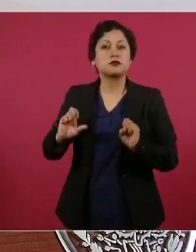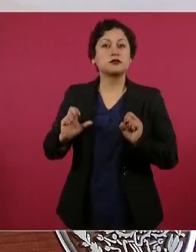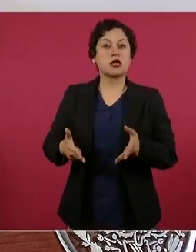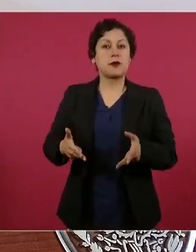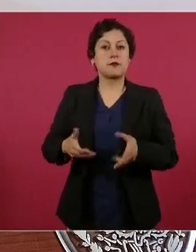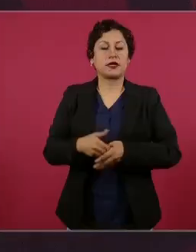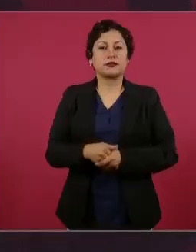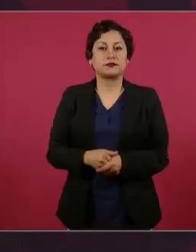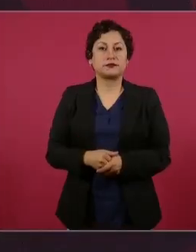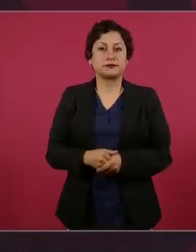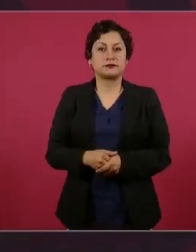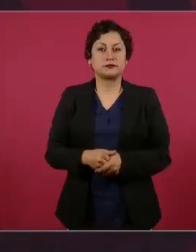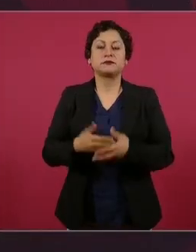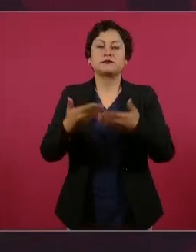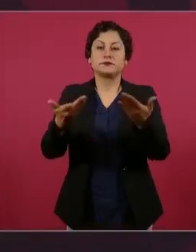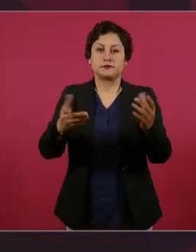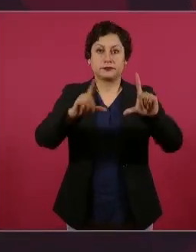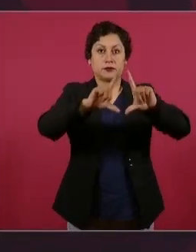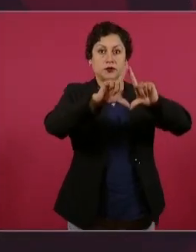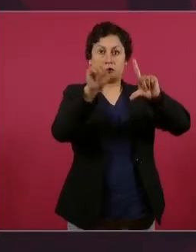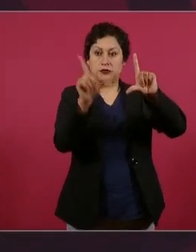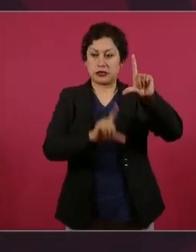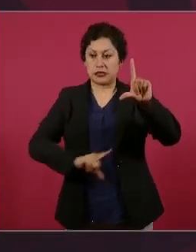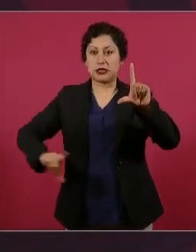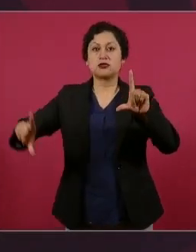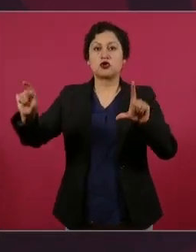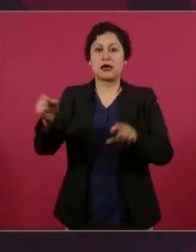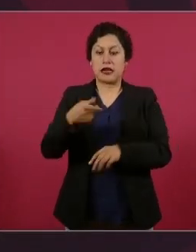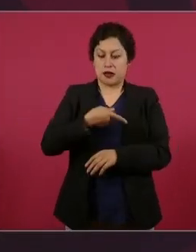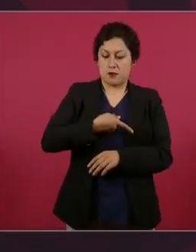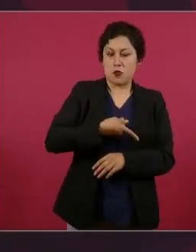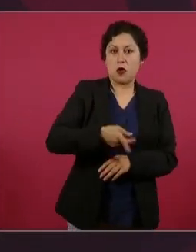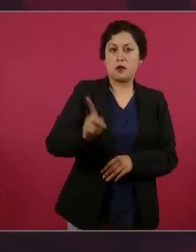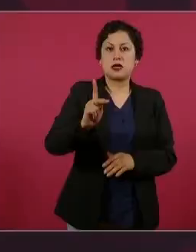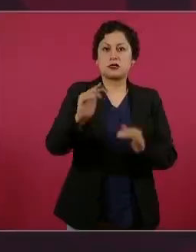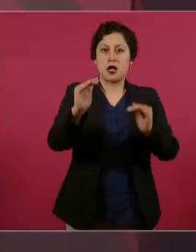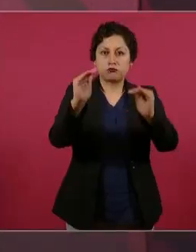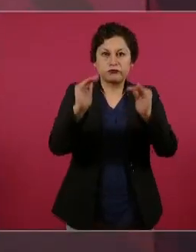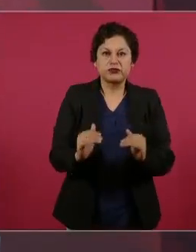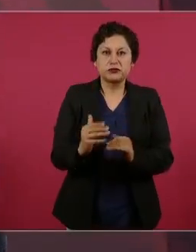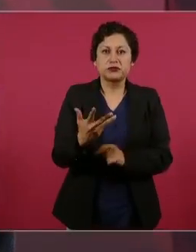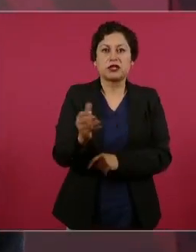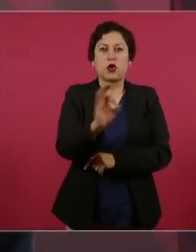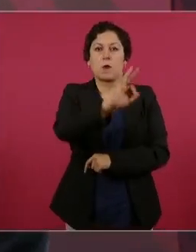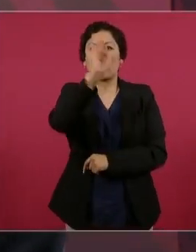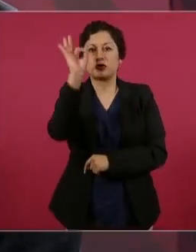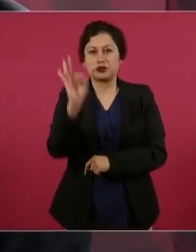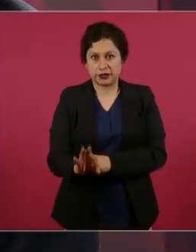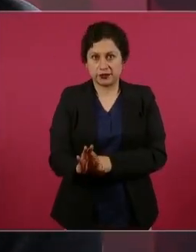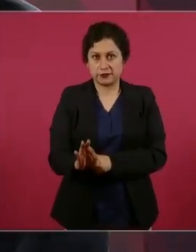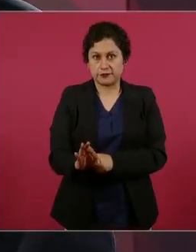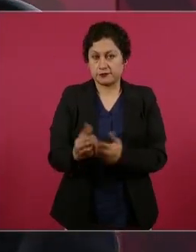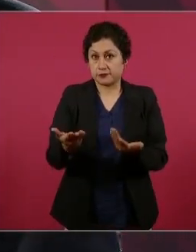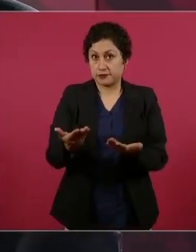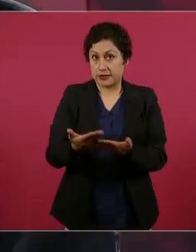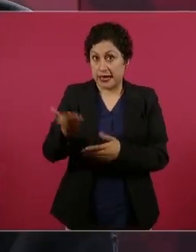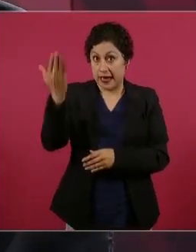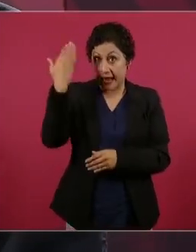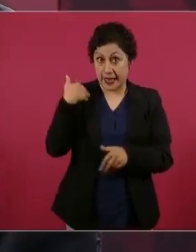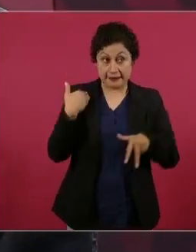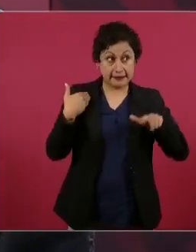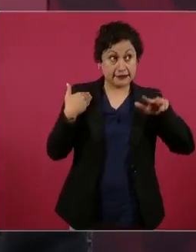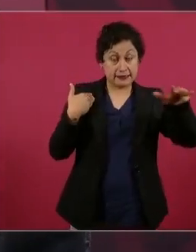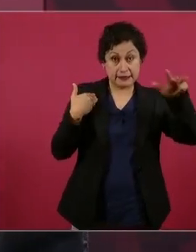El promedio se redujo 5% la pobreza en el país, del 18